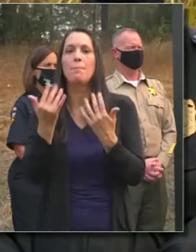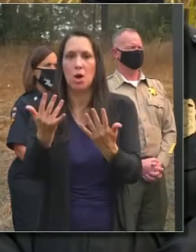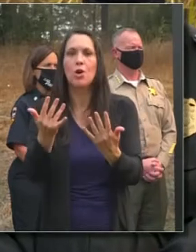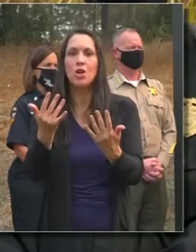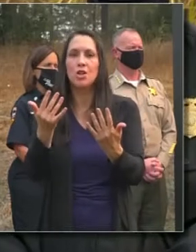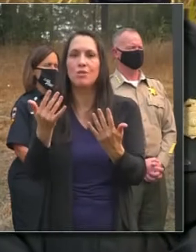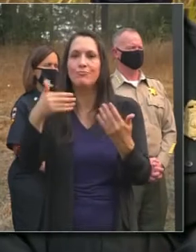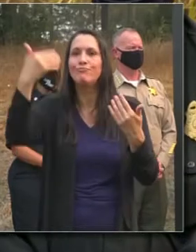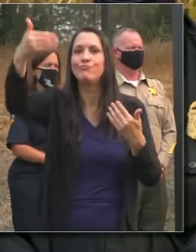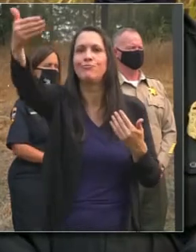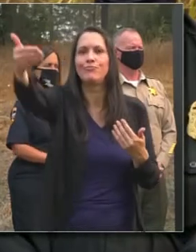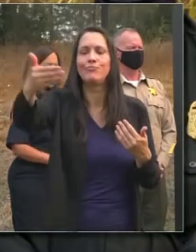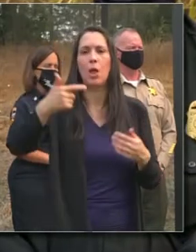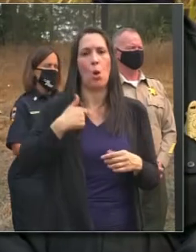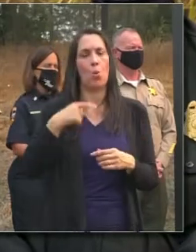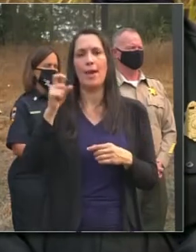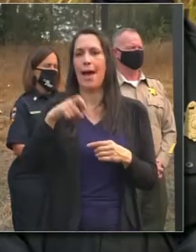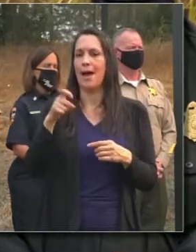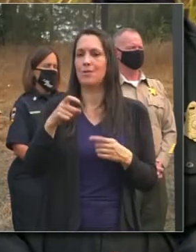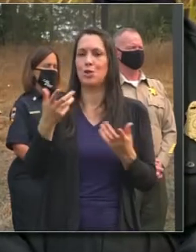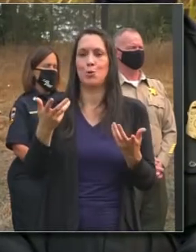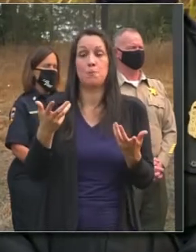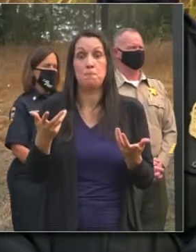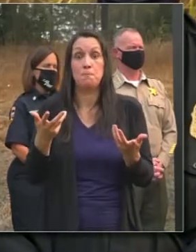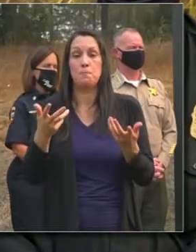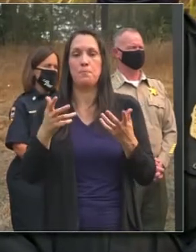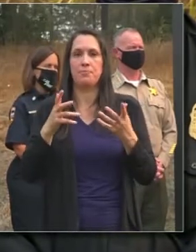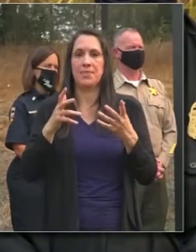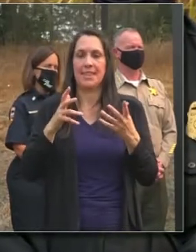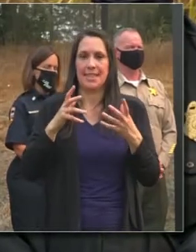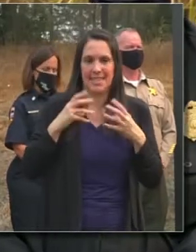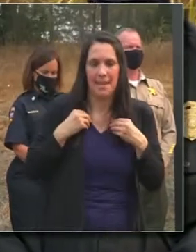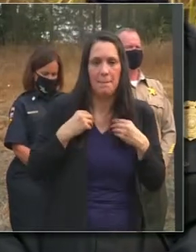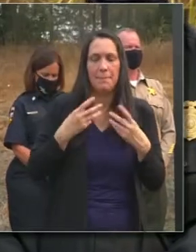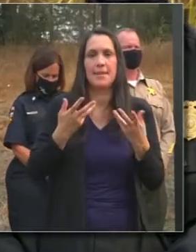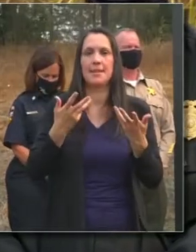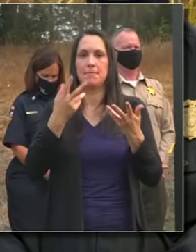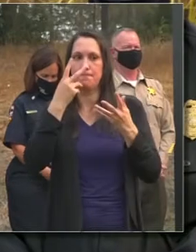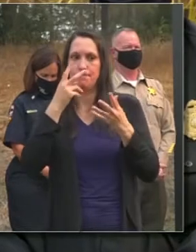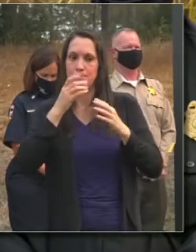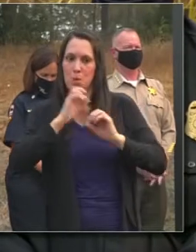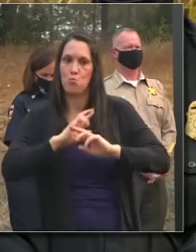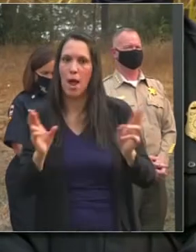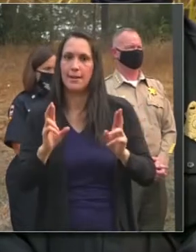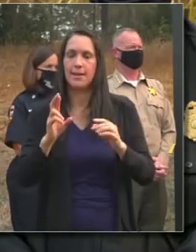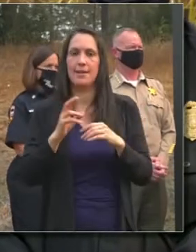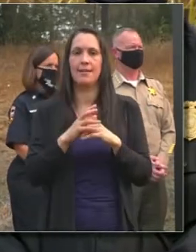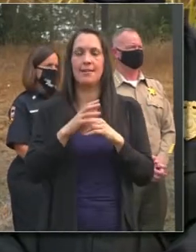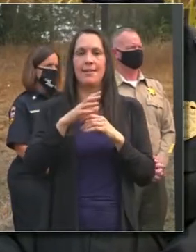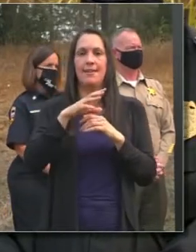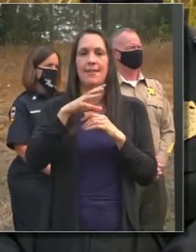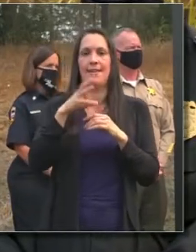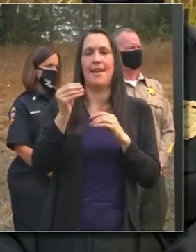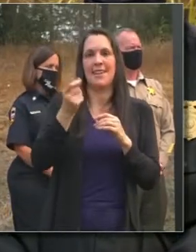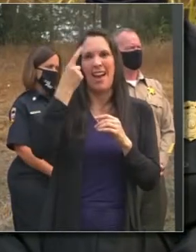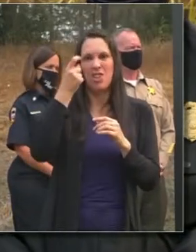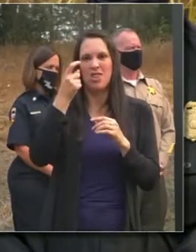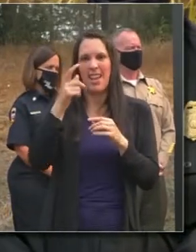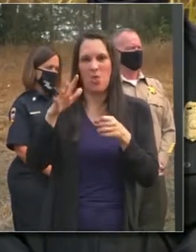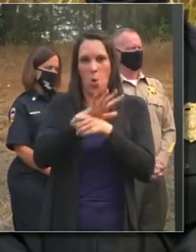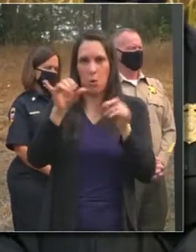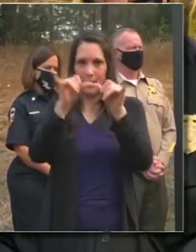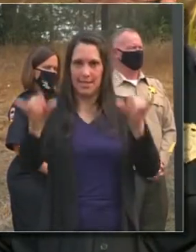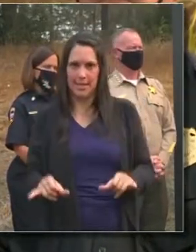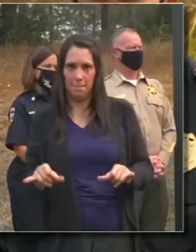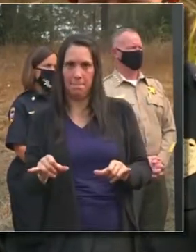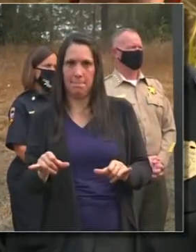que aceptar eso y ser tener resiliencia hacia eso para poder tener un sistema general sistémico para